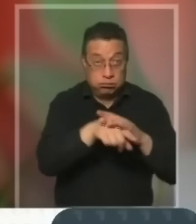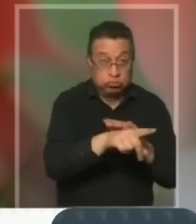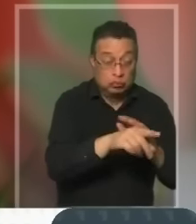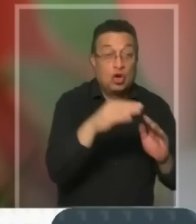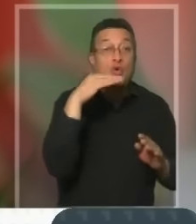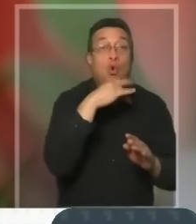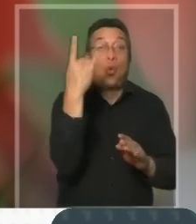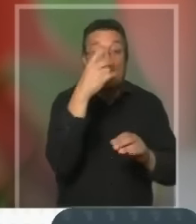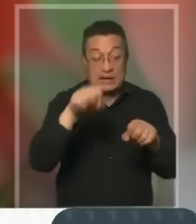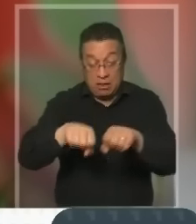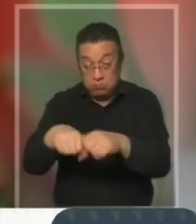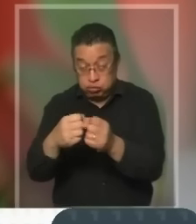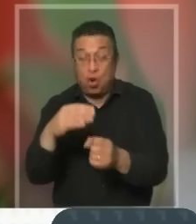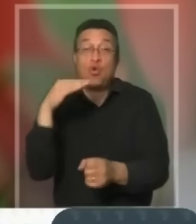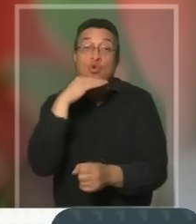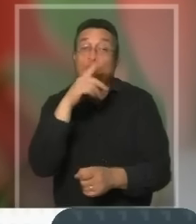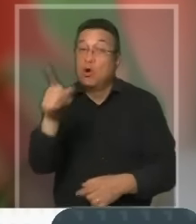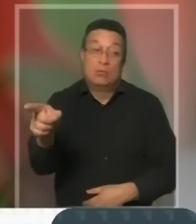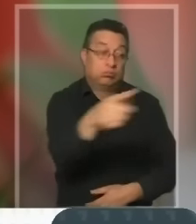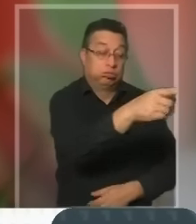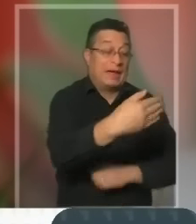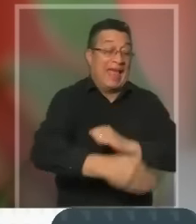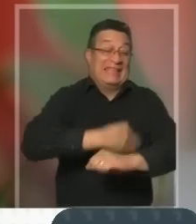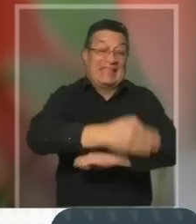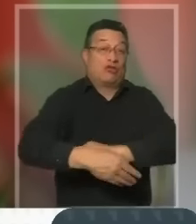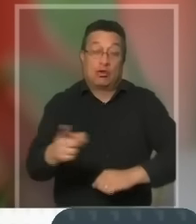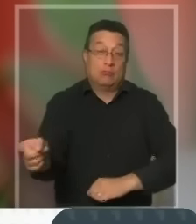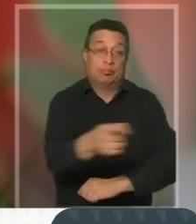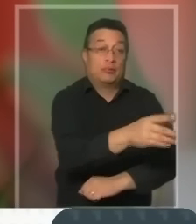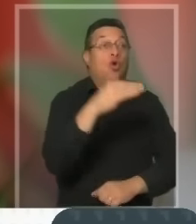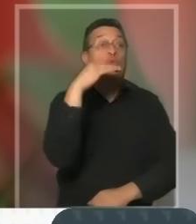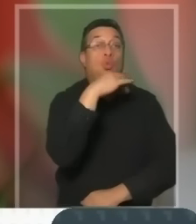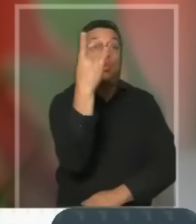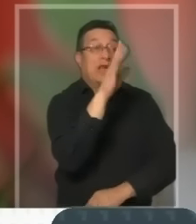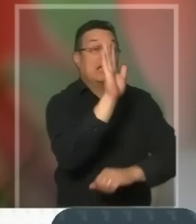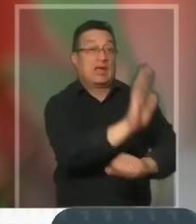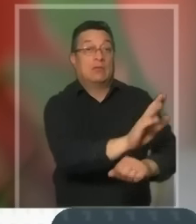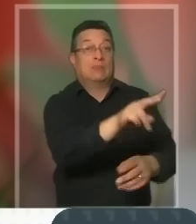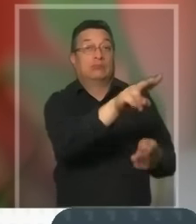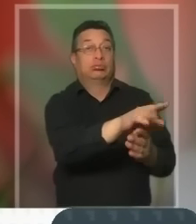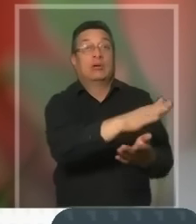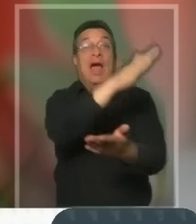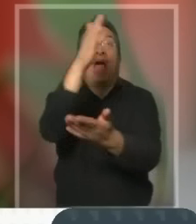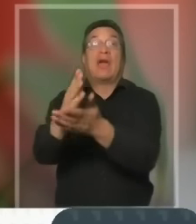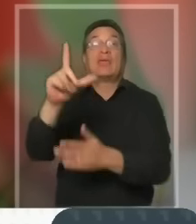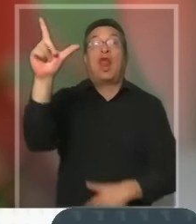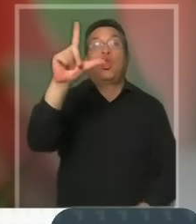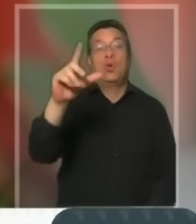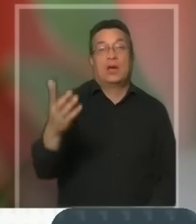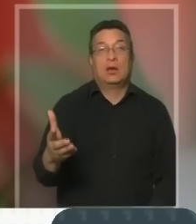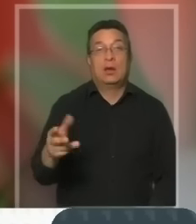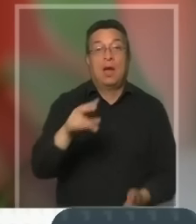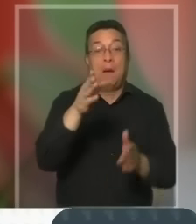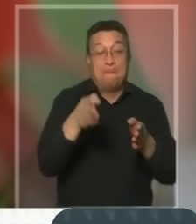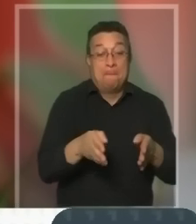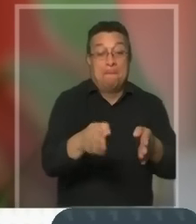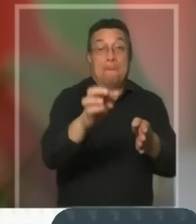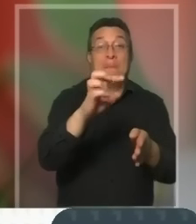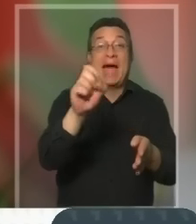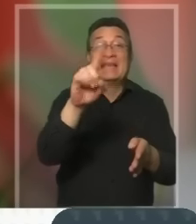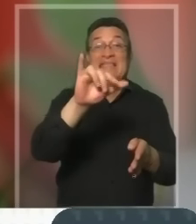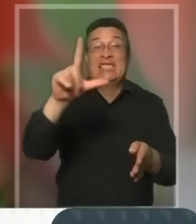fractura inmediata, la dejaron con yeso y la tuvieron en urgencia en pasillo hasta el día lunes. En pasillo. En pasillo estaba